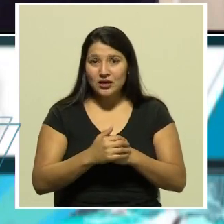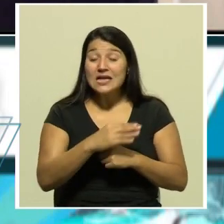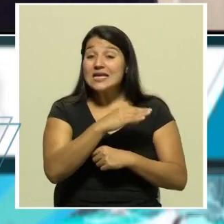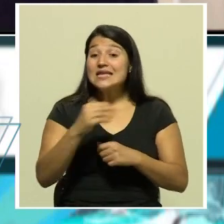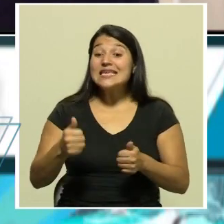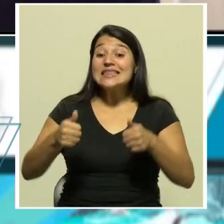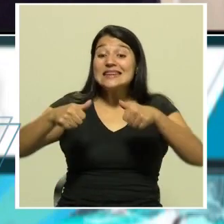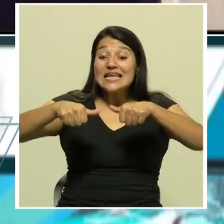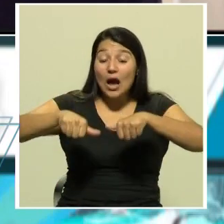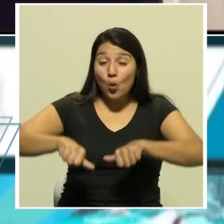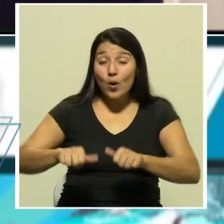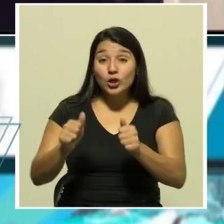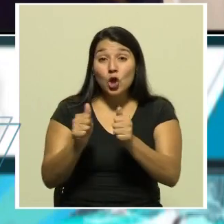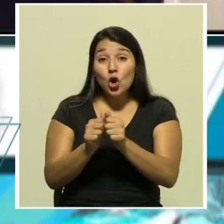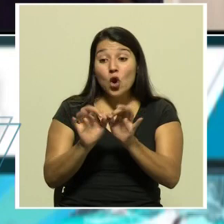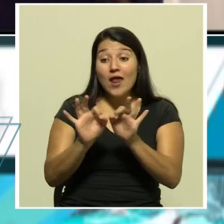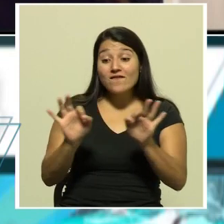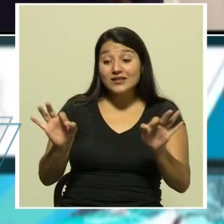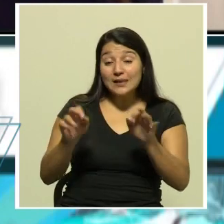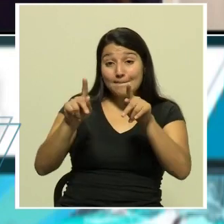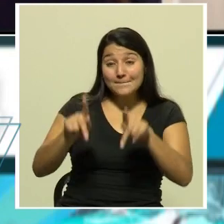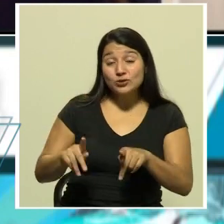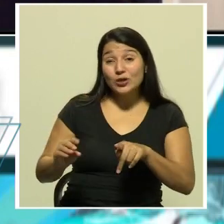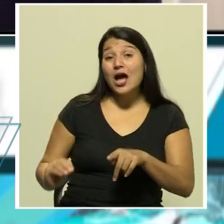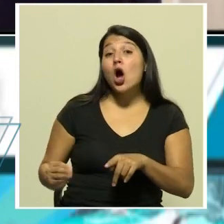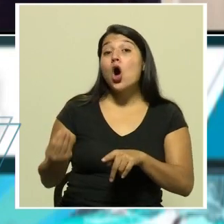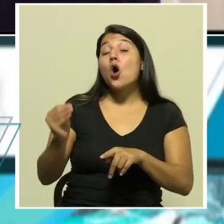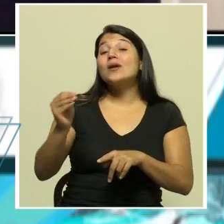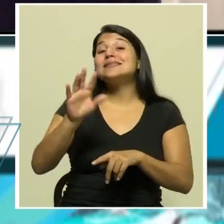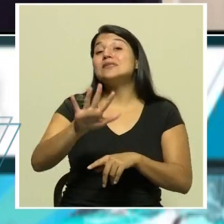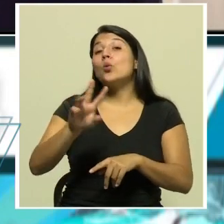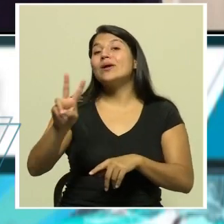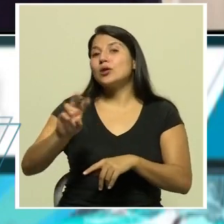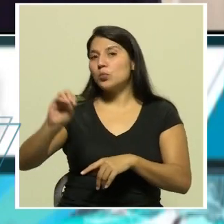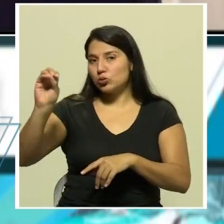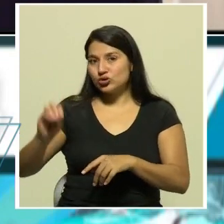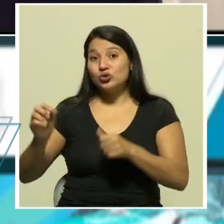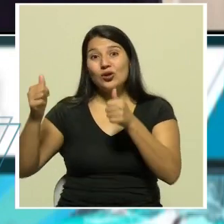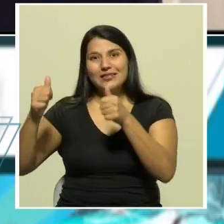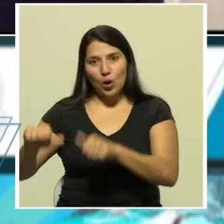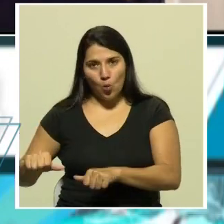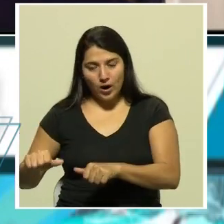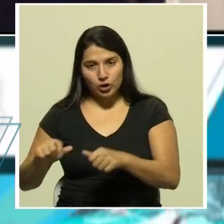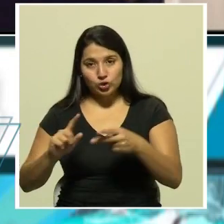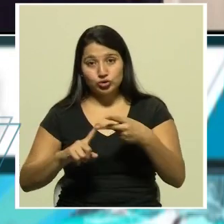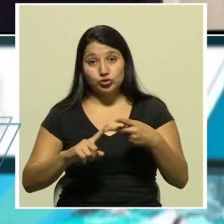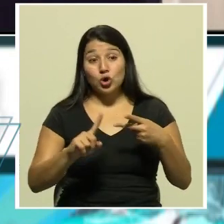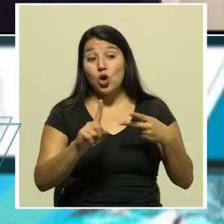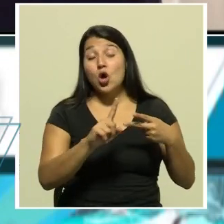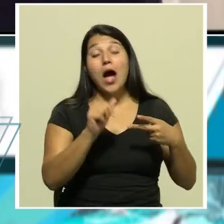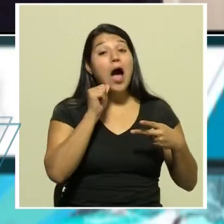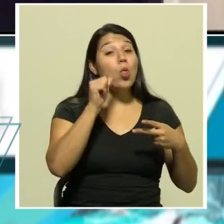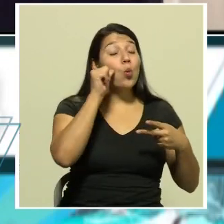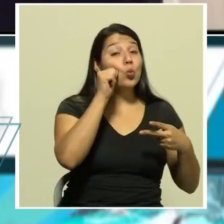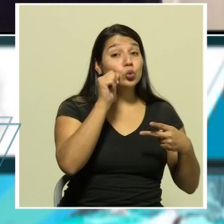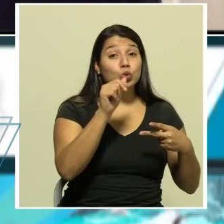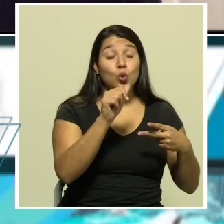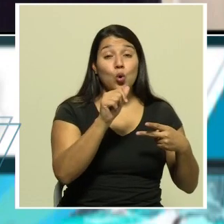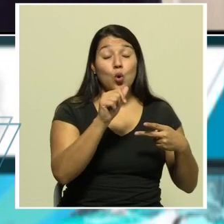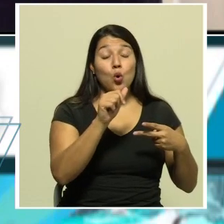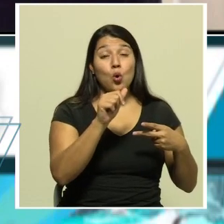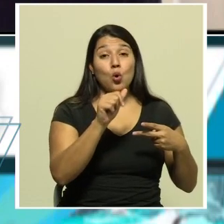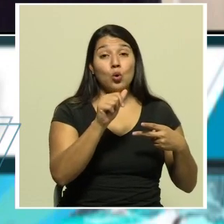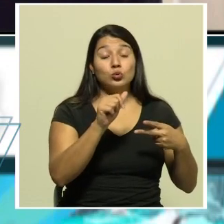frase, las personas jóvenes en un 52% y las personas no jóvenes en un